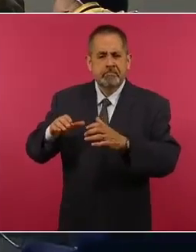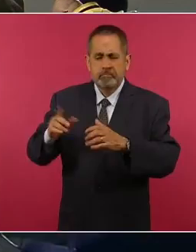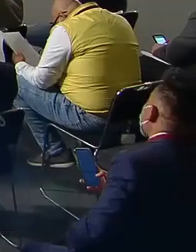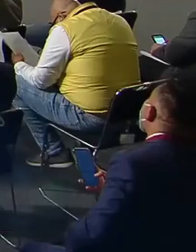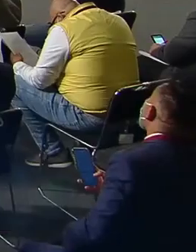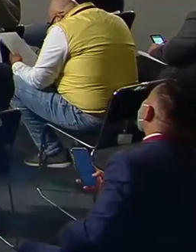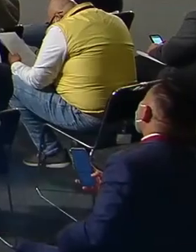Ajá.